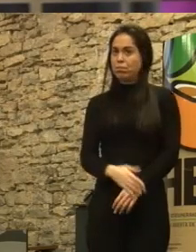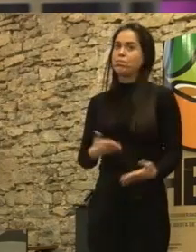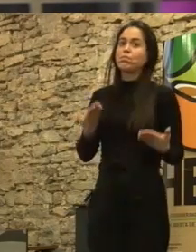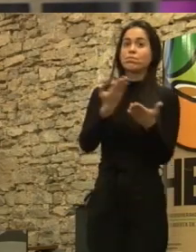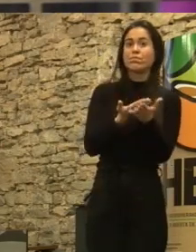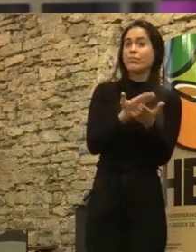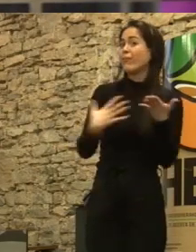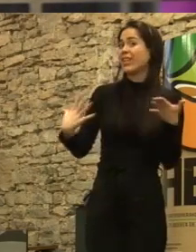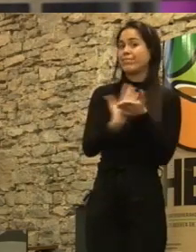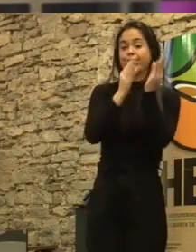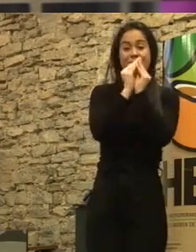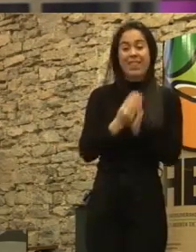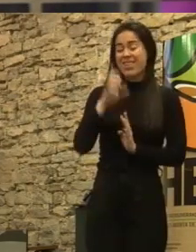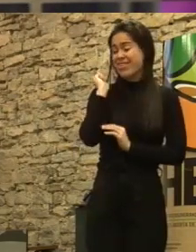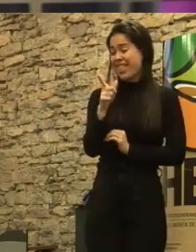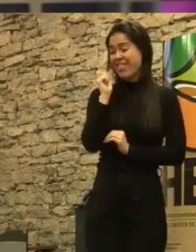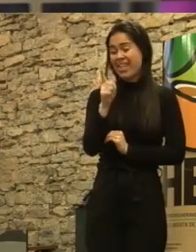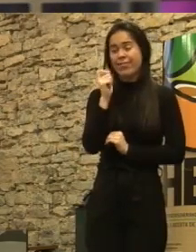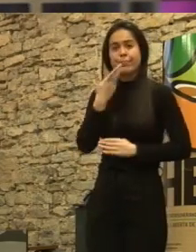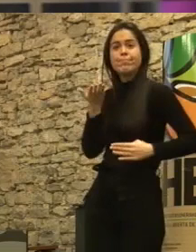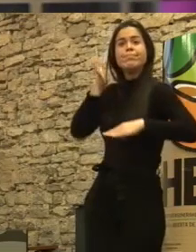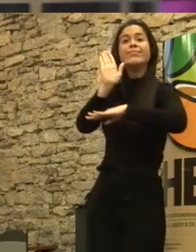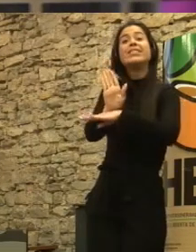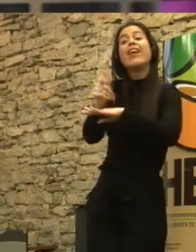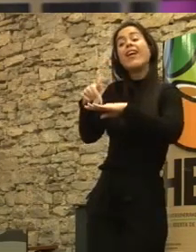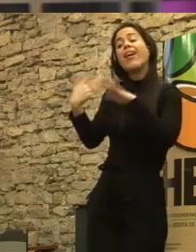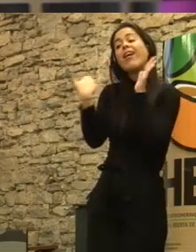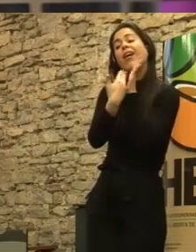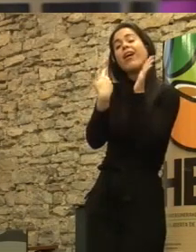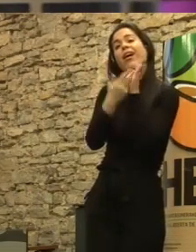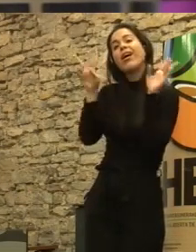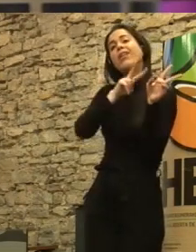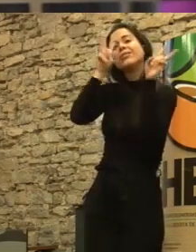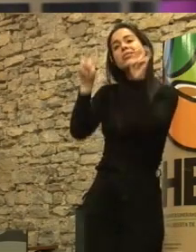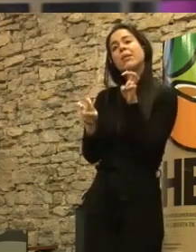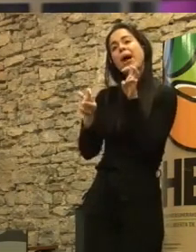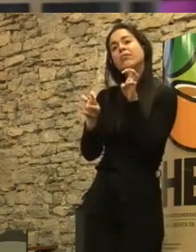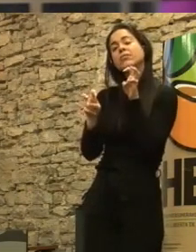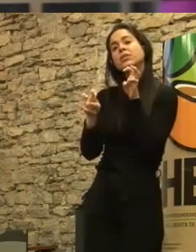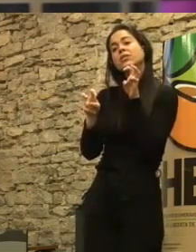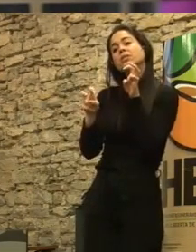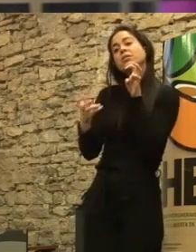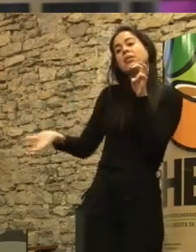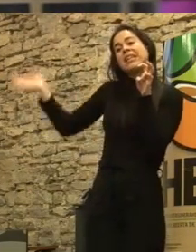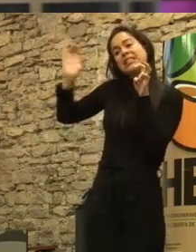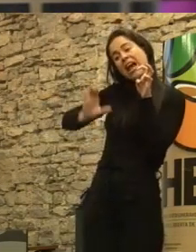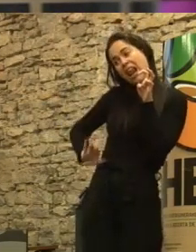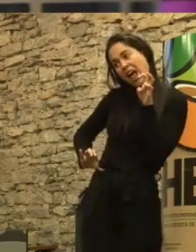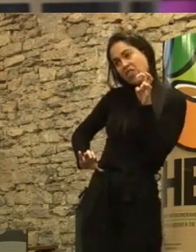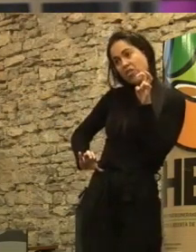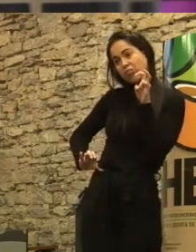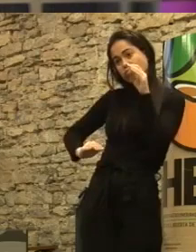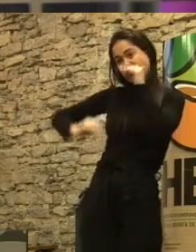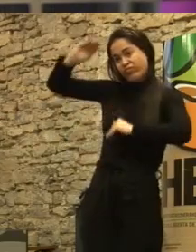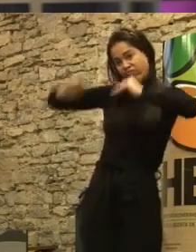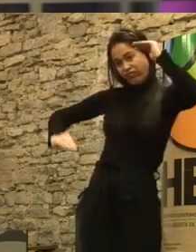puesto encima de la mesa el tema de la brecha salarial, el tema de las pensiones de viudedad.